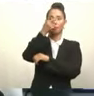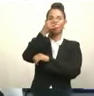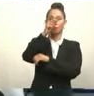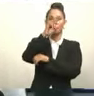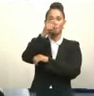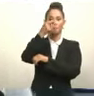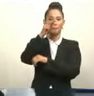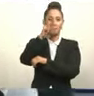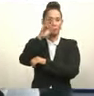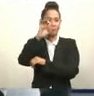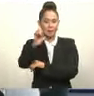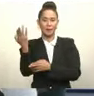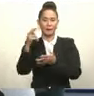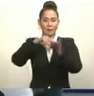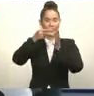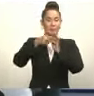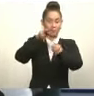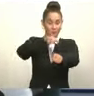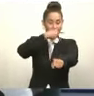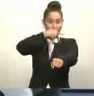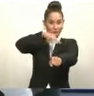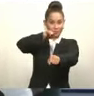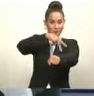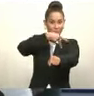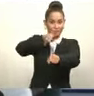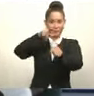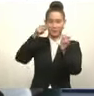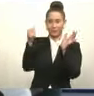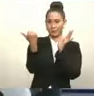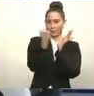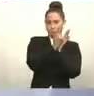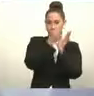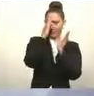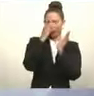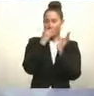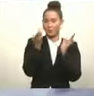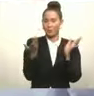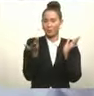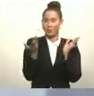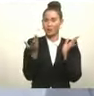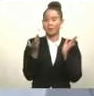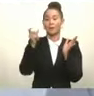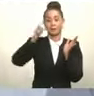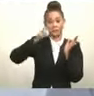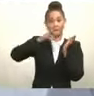qué significado tiene en nuestras raíces y en nuestra identidad nacional.